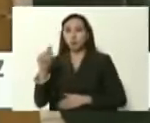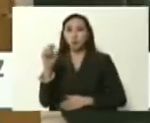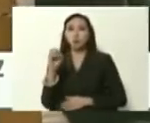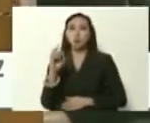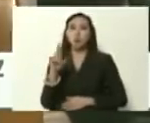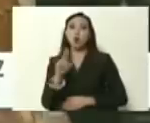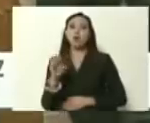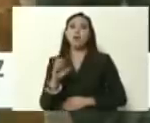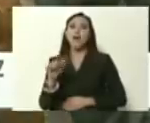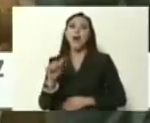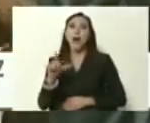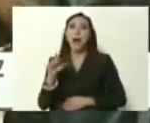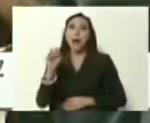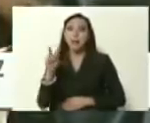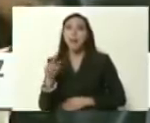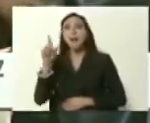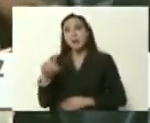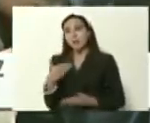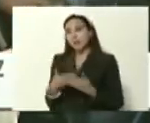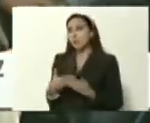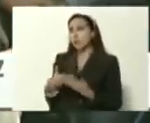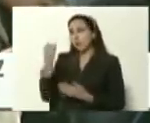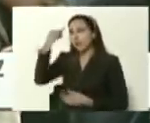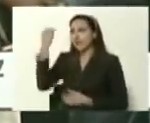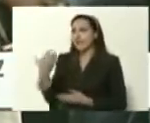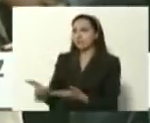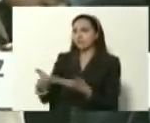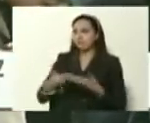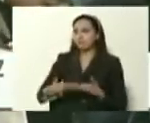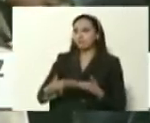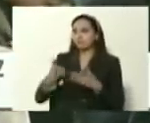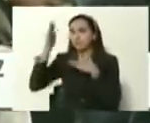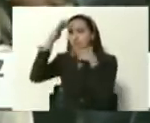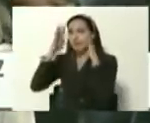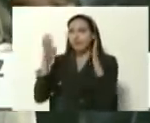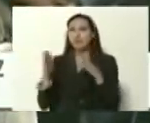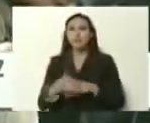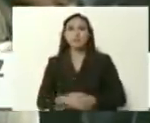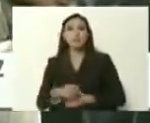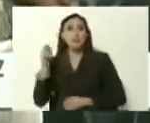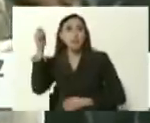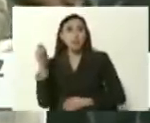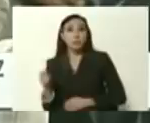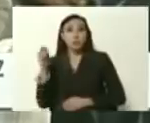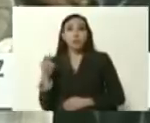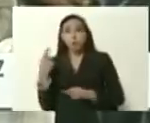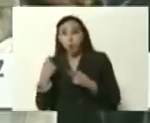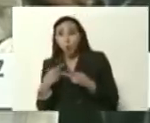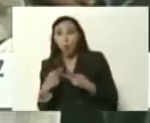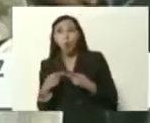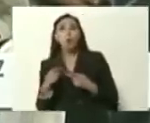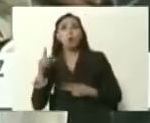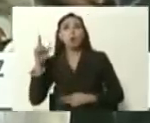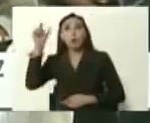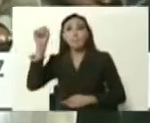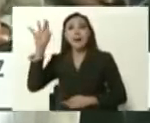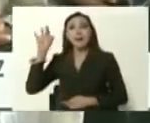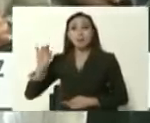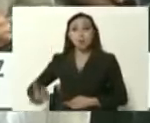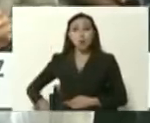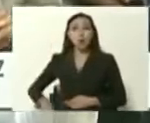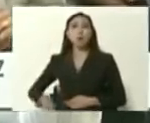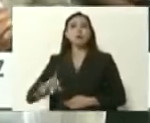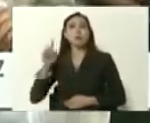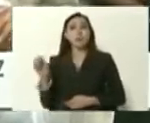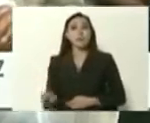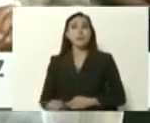también escuchar algunas ideas de un diputado que es también pastor de una congregación